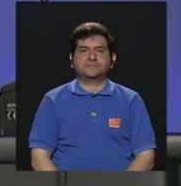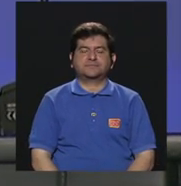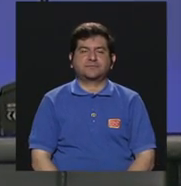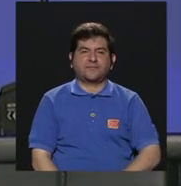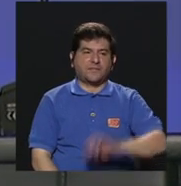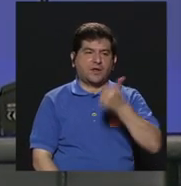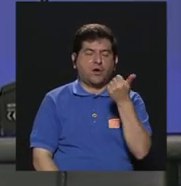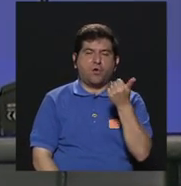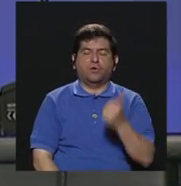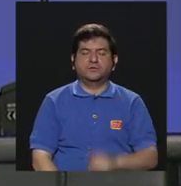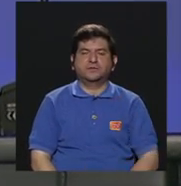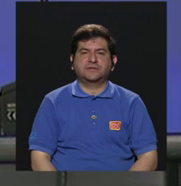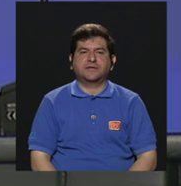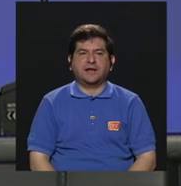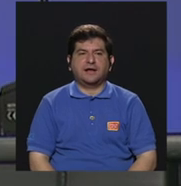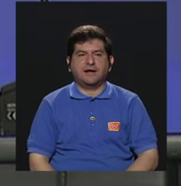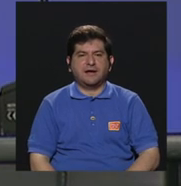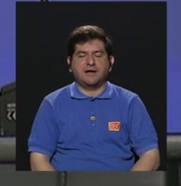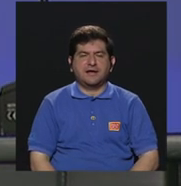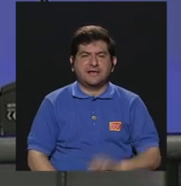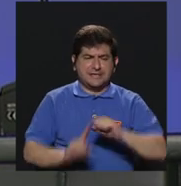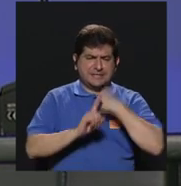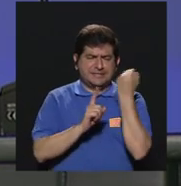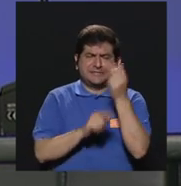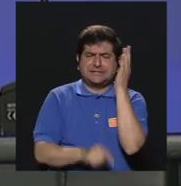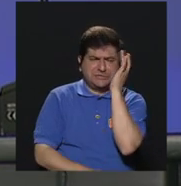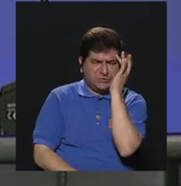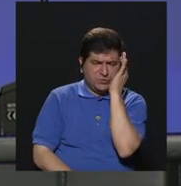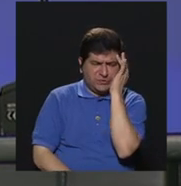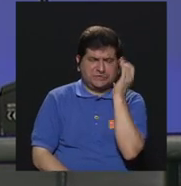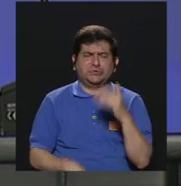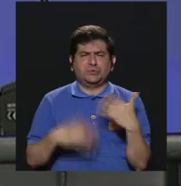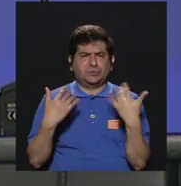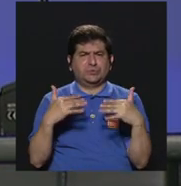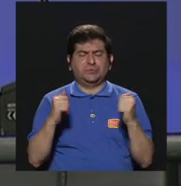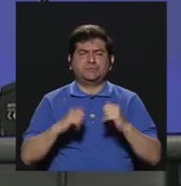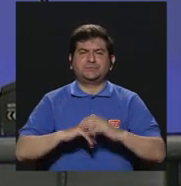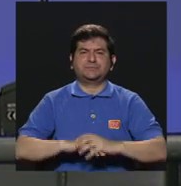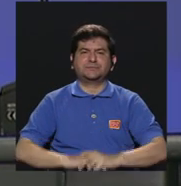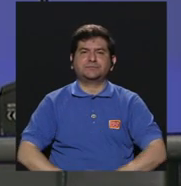Hay otra fuente de dramática preocupación.